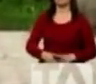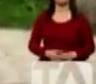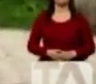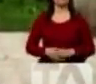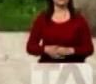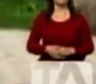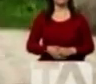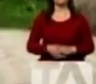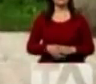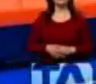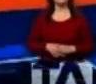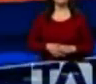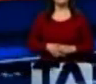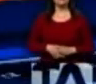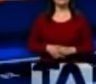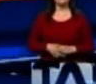el nororiente de Quito.